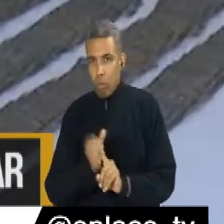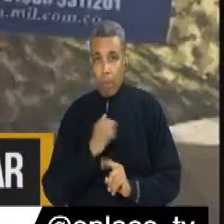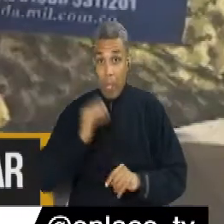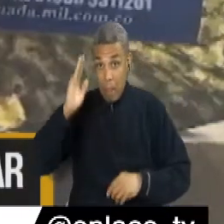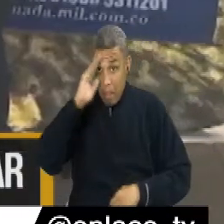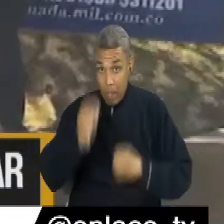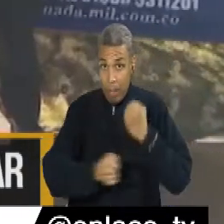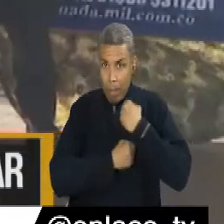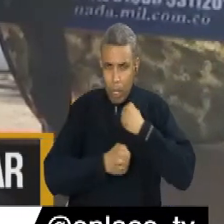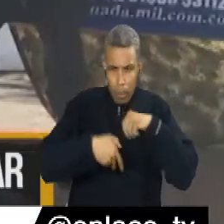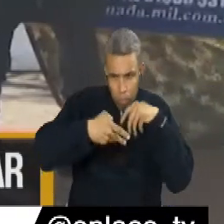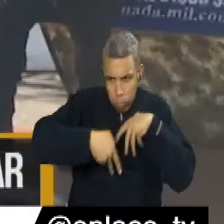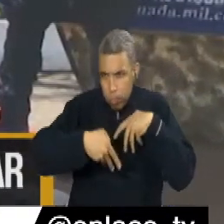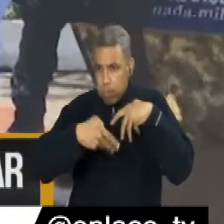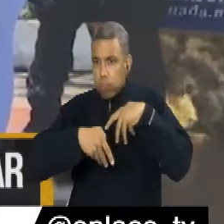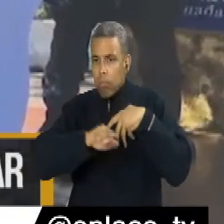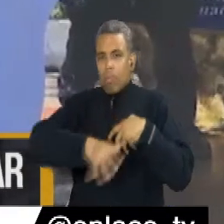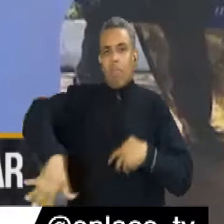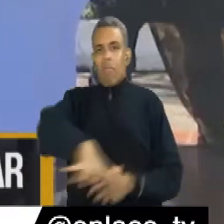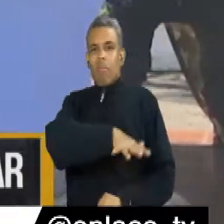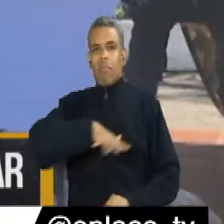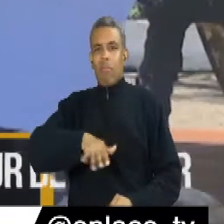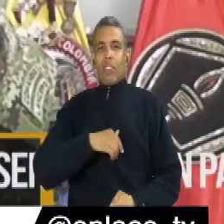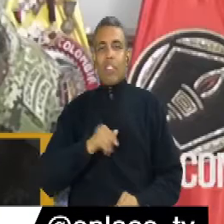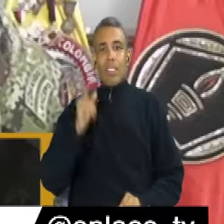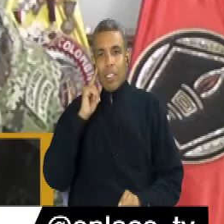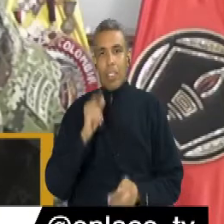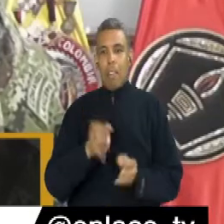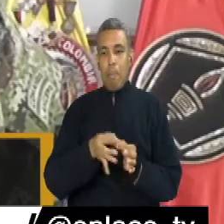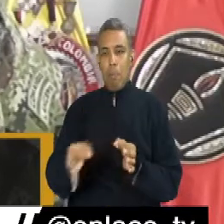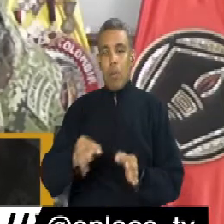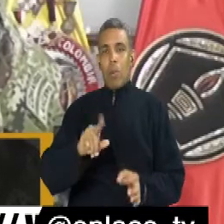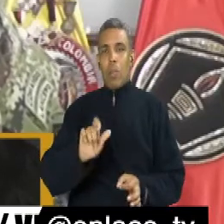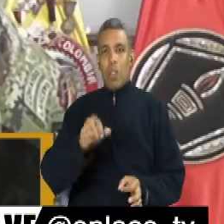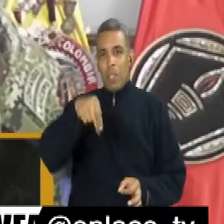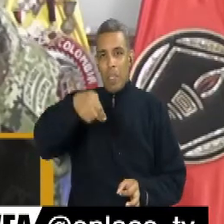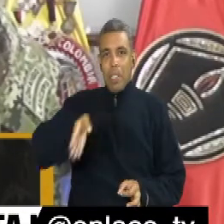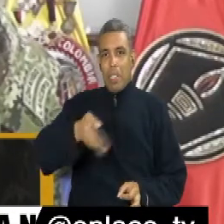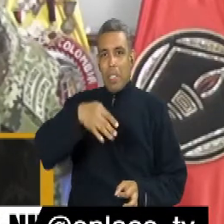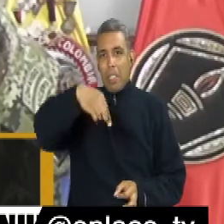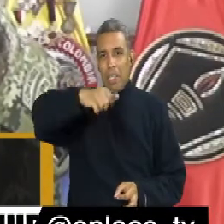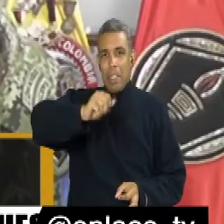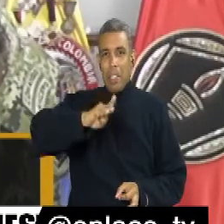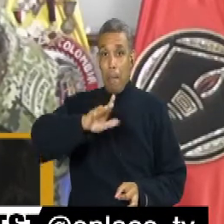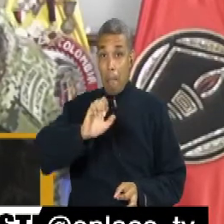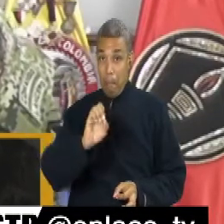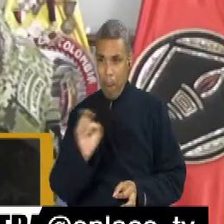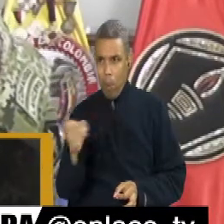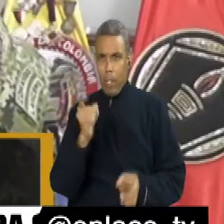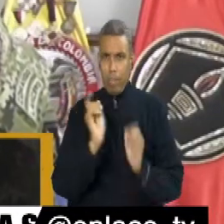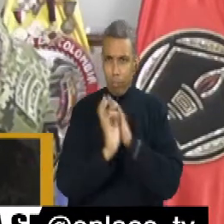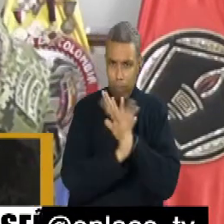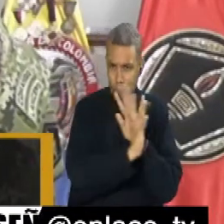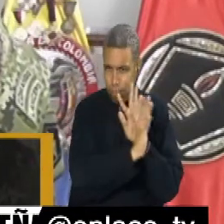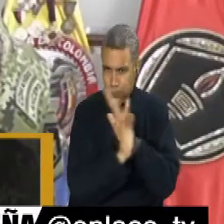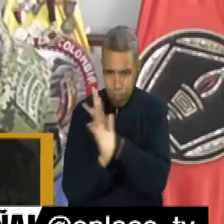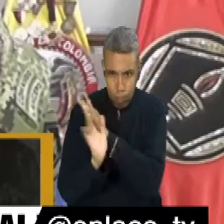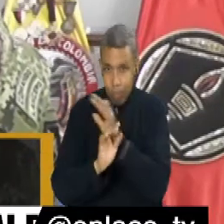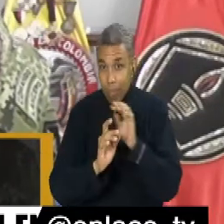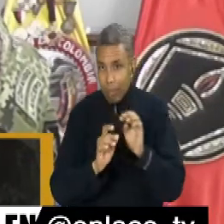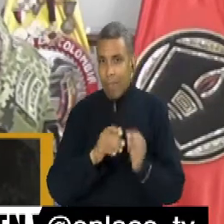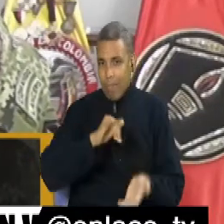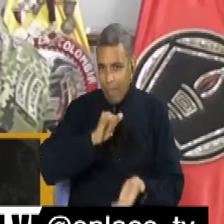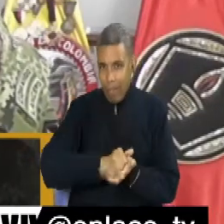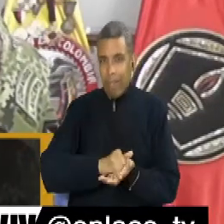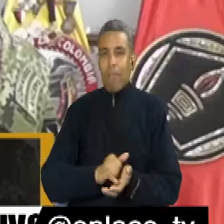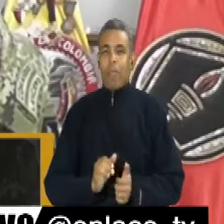de la vereda Trincheras del municipio de San Pablo, sur de Bolívar. Con este golpe se logra una importante afectación al subsistema armado